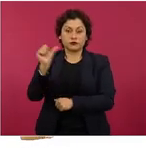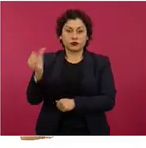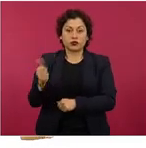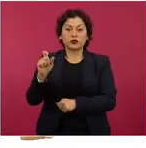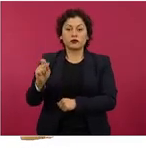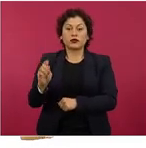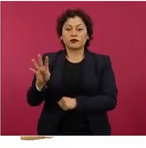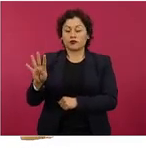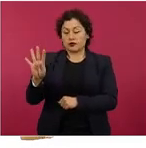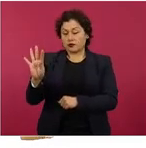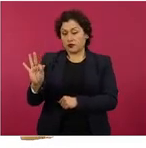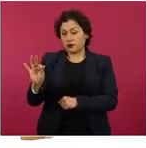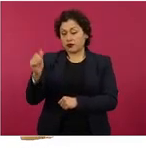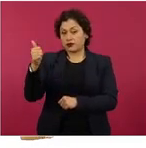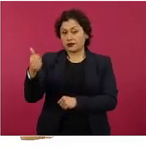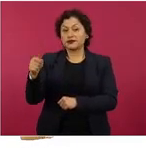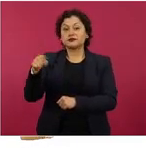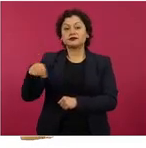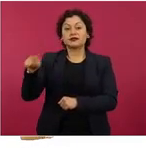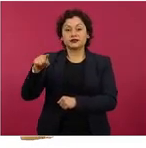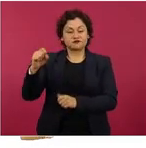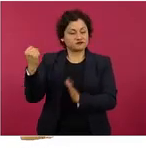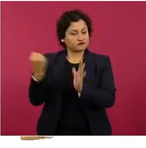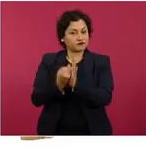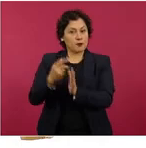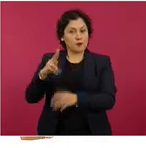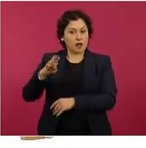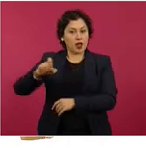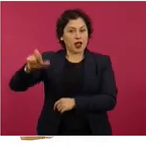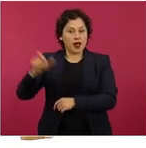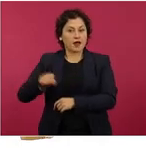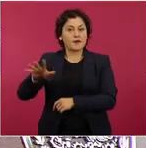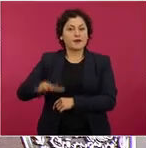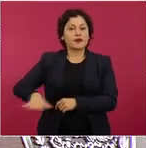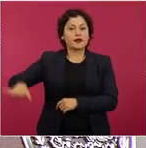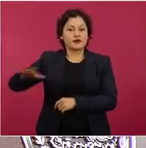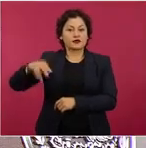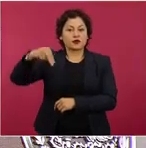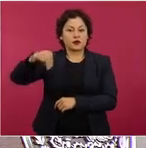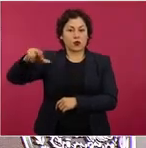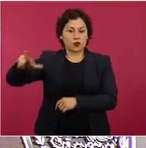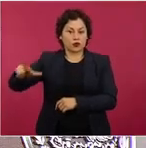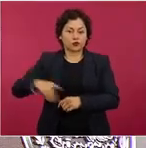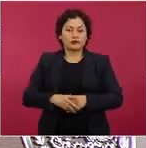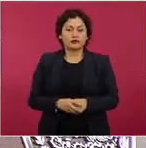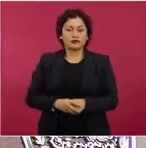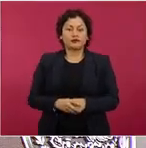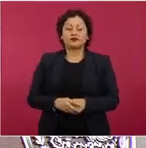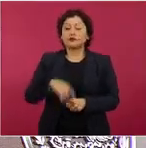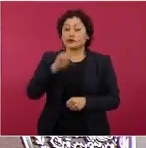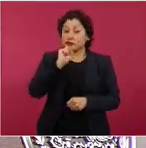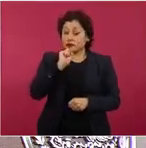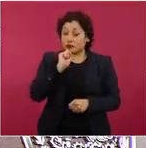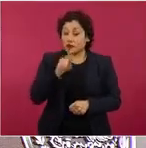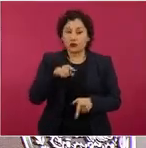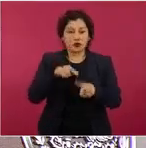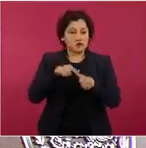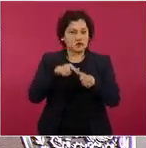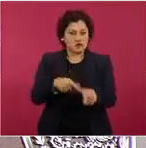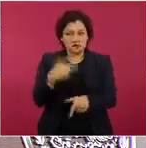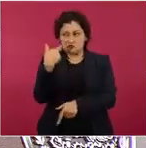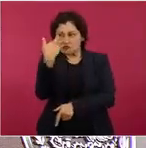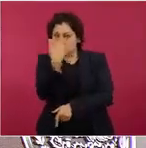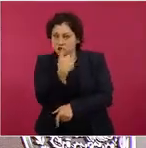y 24.46 de franquicia Pemex en Arramberri, Nuevo León. También seguimos revisando el tema